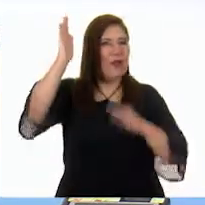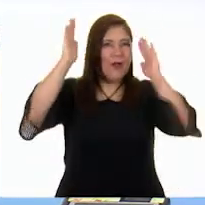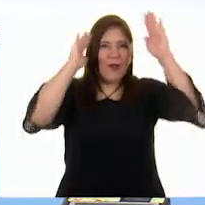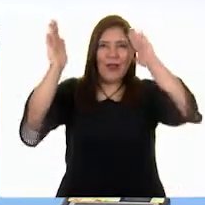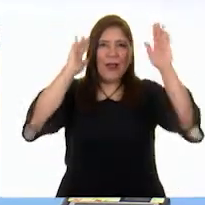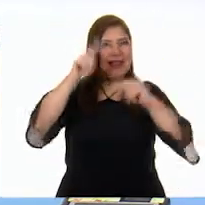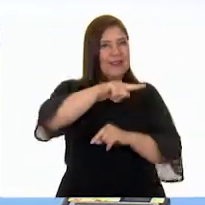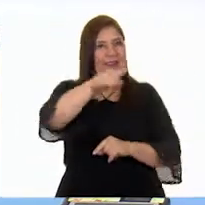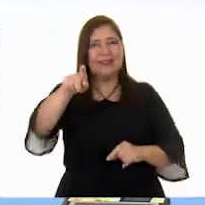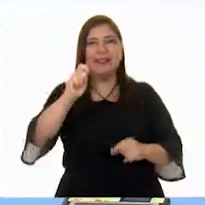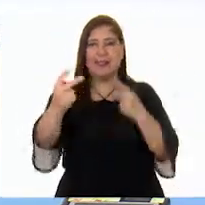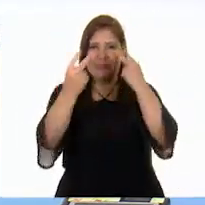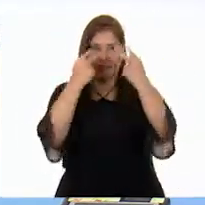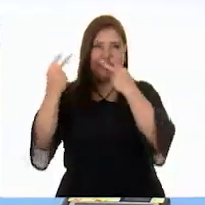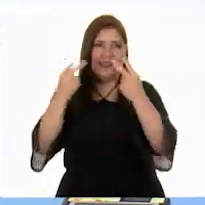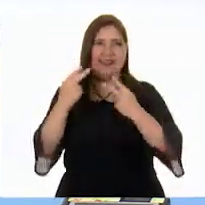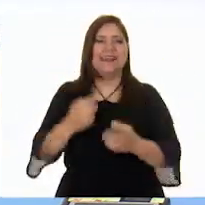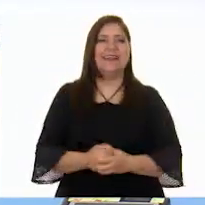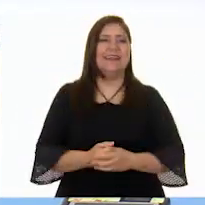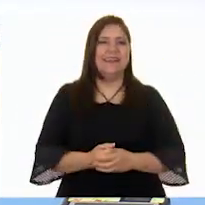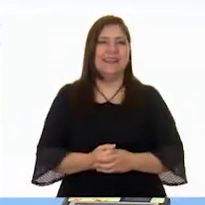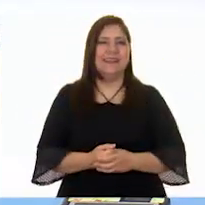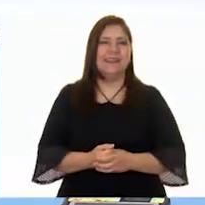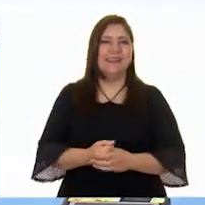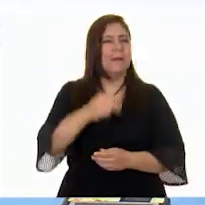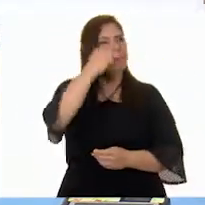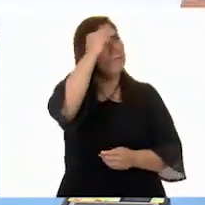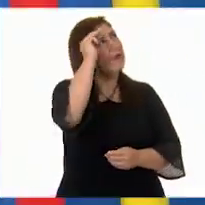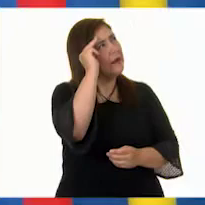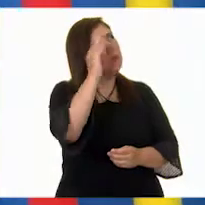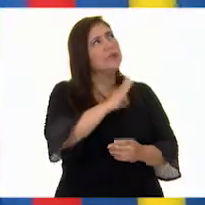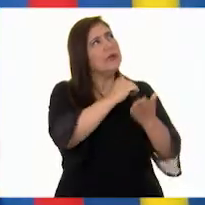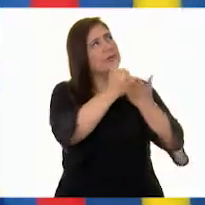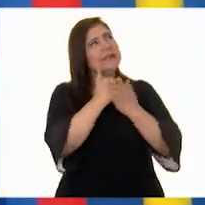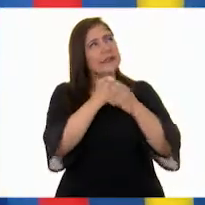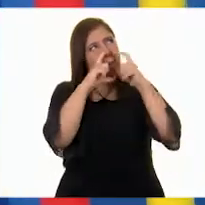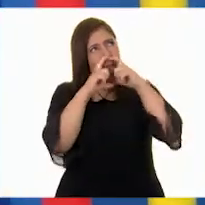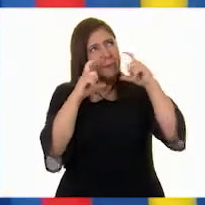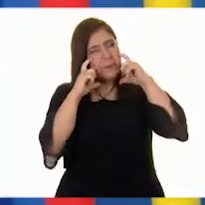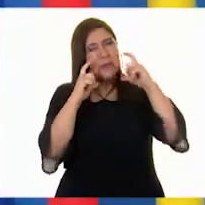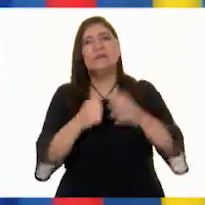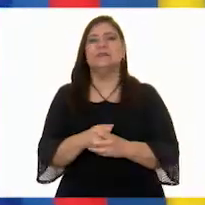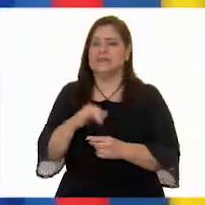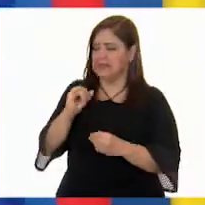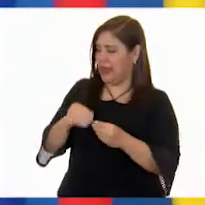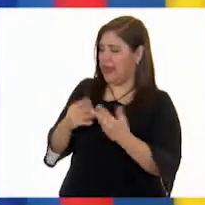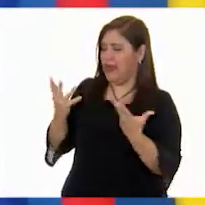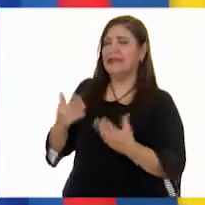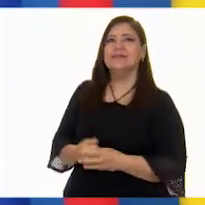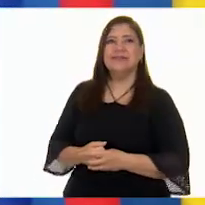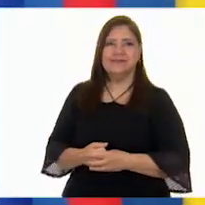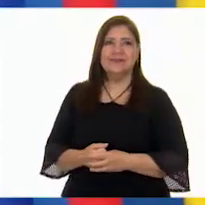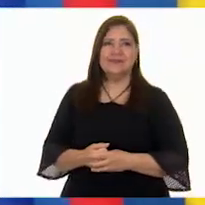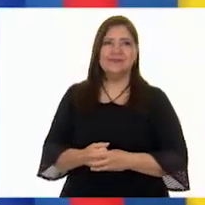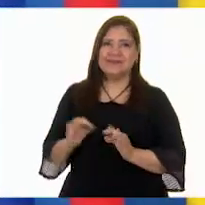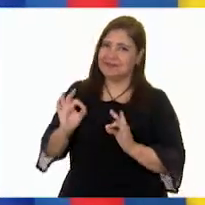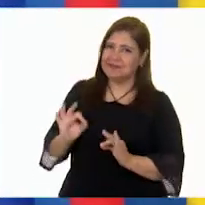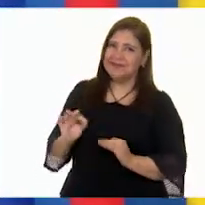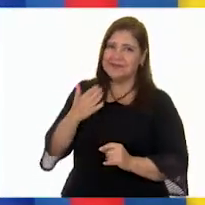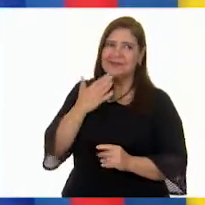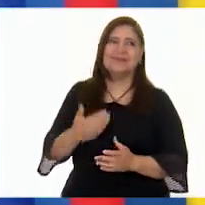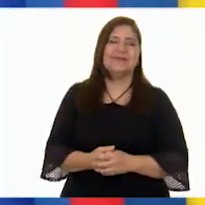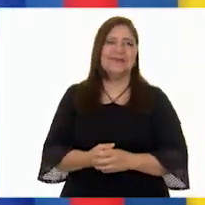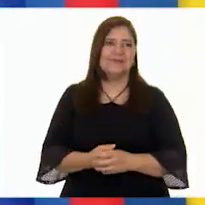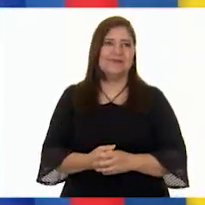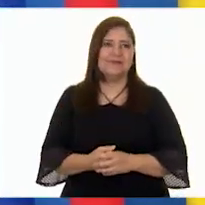ustedes que nos ven por allá. María, ¿me ayudas con mi cubrebocas? Por supuesto. ¡Listo! Gracias. Te lo